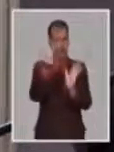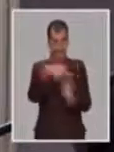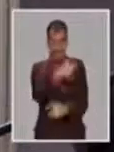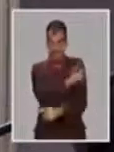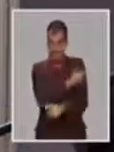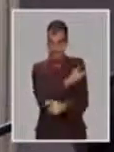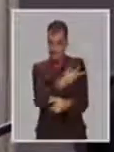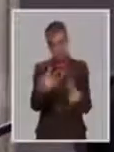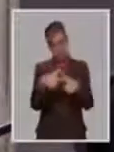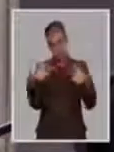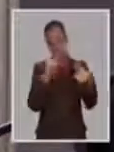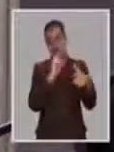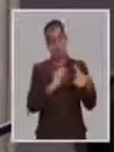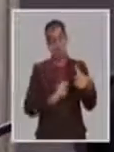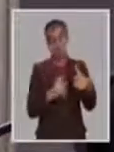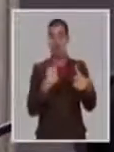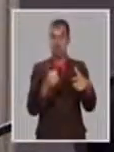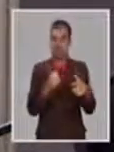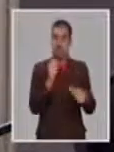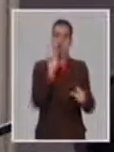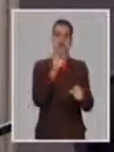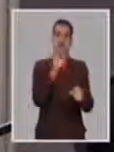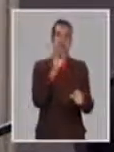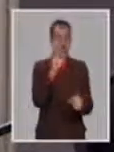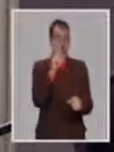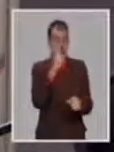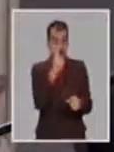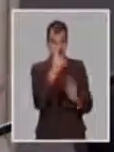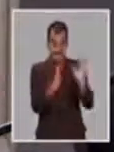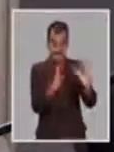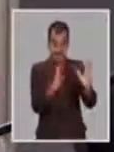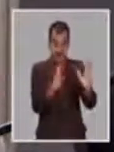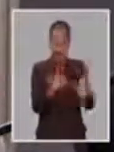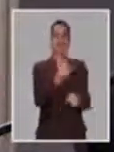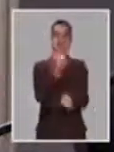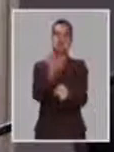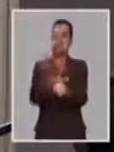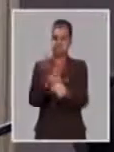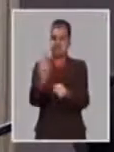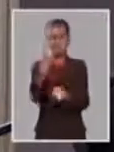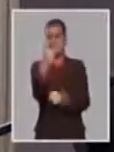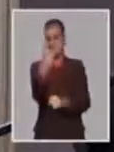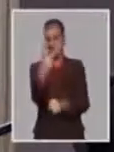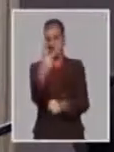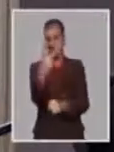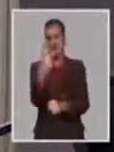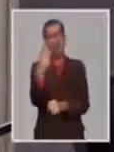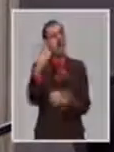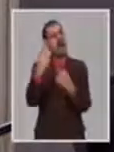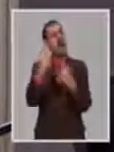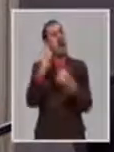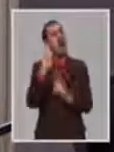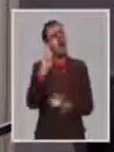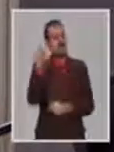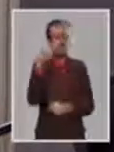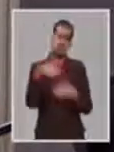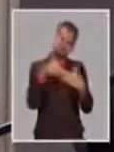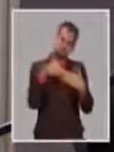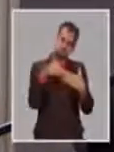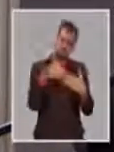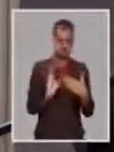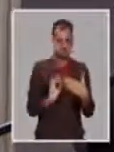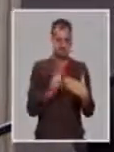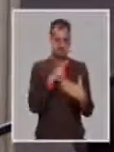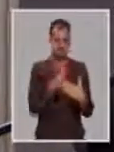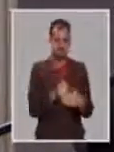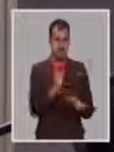a población sana, usted necesita terminar una fase para comenzar la otra. Y se han flexibilizado esos mecanismos y ha permitido que empecemos la